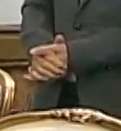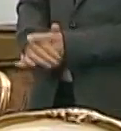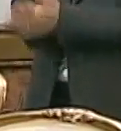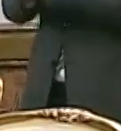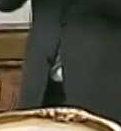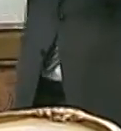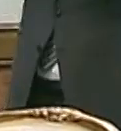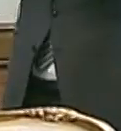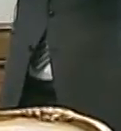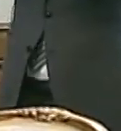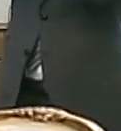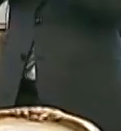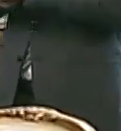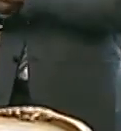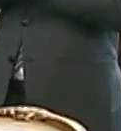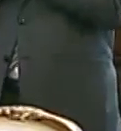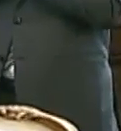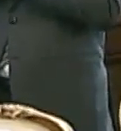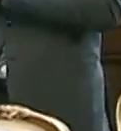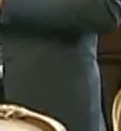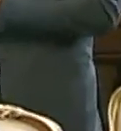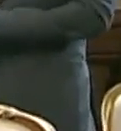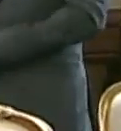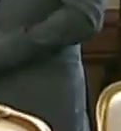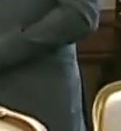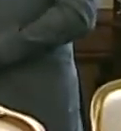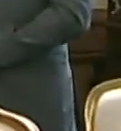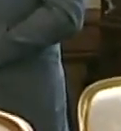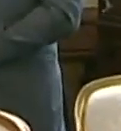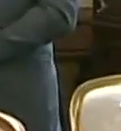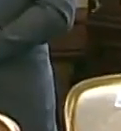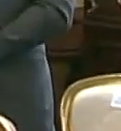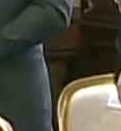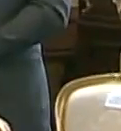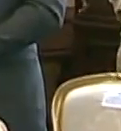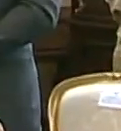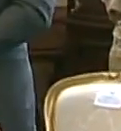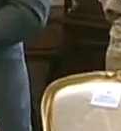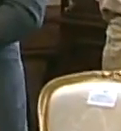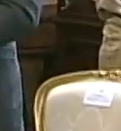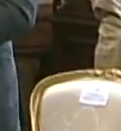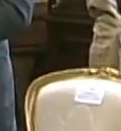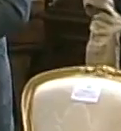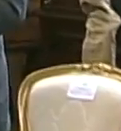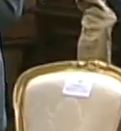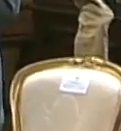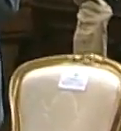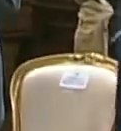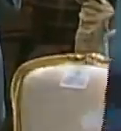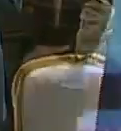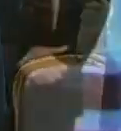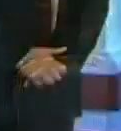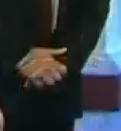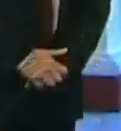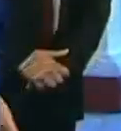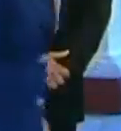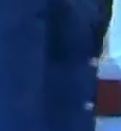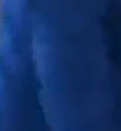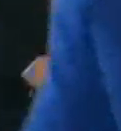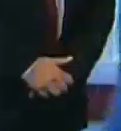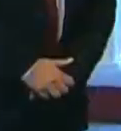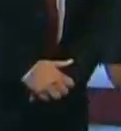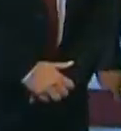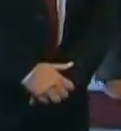al excelentísimo embajador extraordinario y plenipotenciario de San Vicente y las Granadinas, Andrews Wickman.